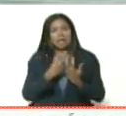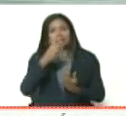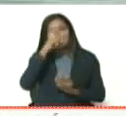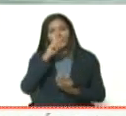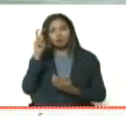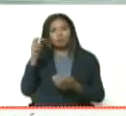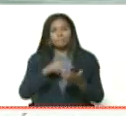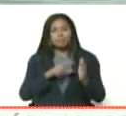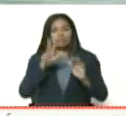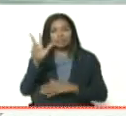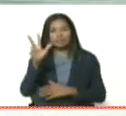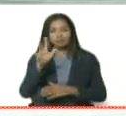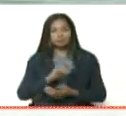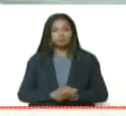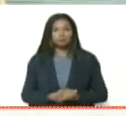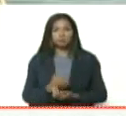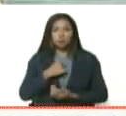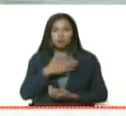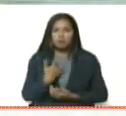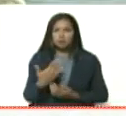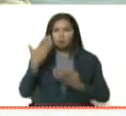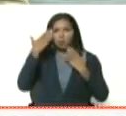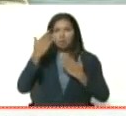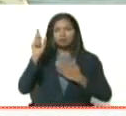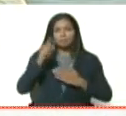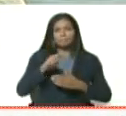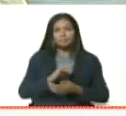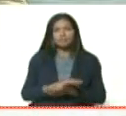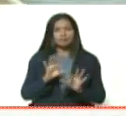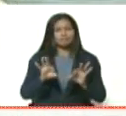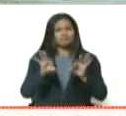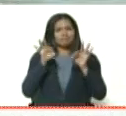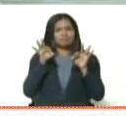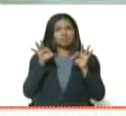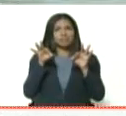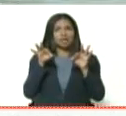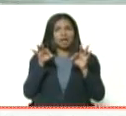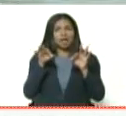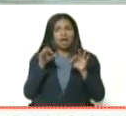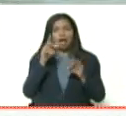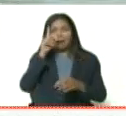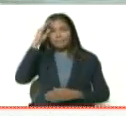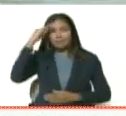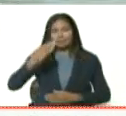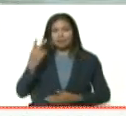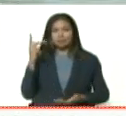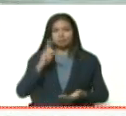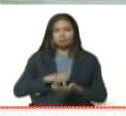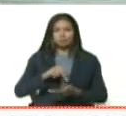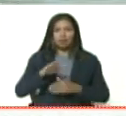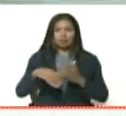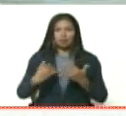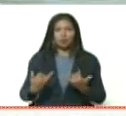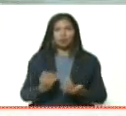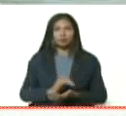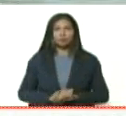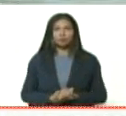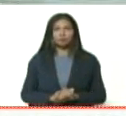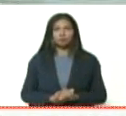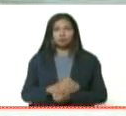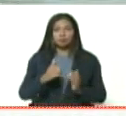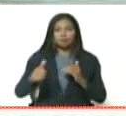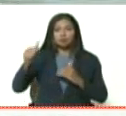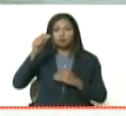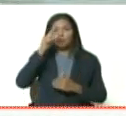militar. Quiero saludar de manera muy especial a las autoridades militares presentes, al mayor